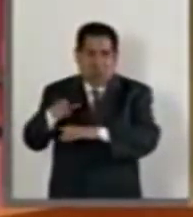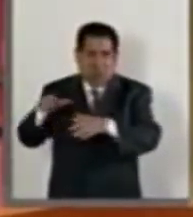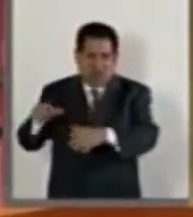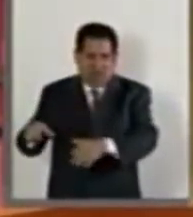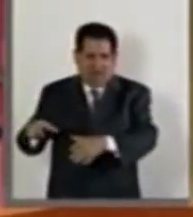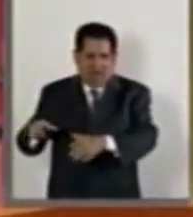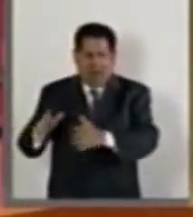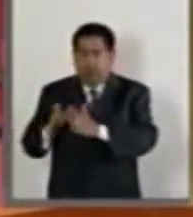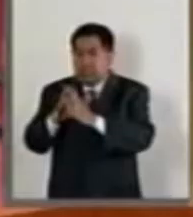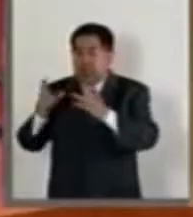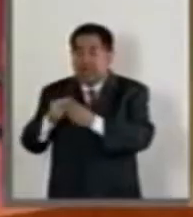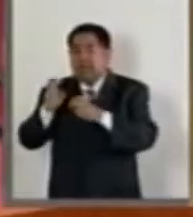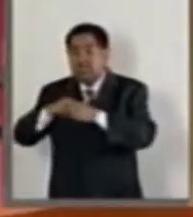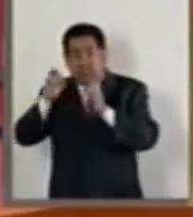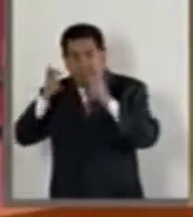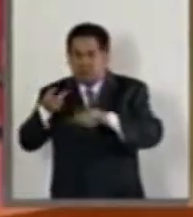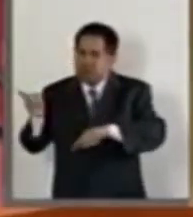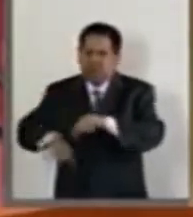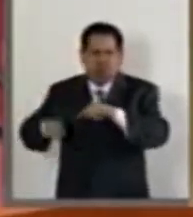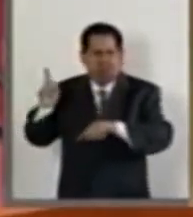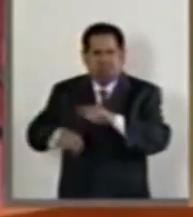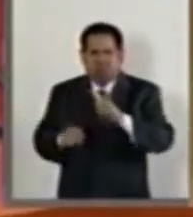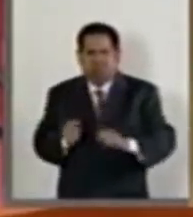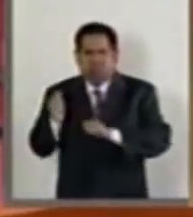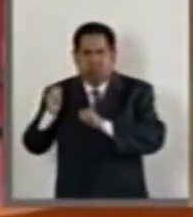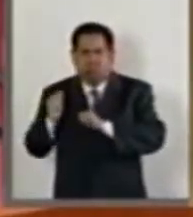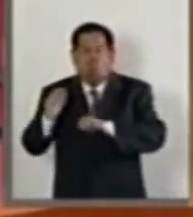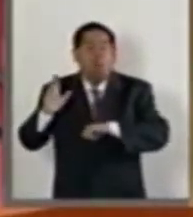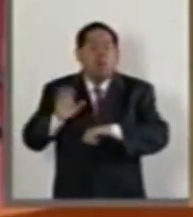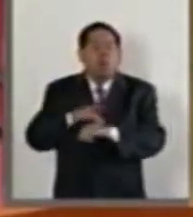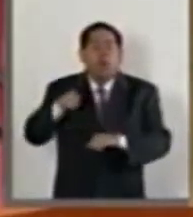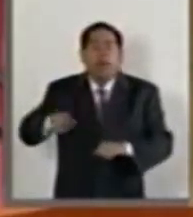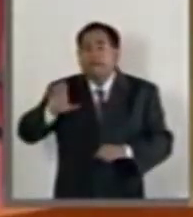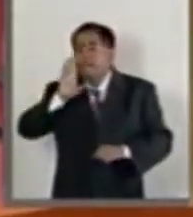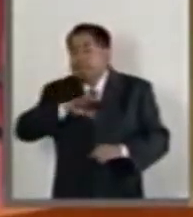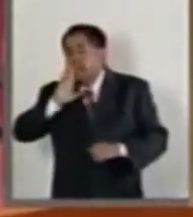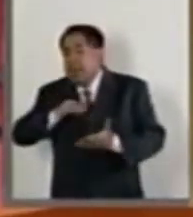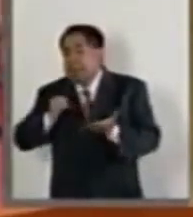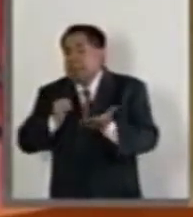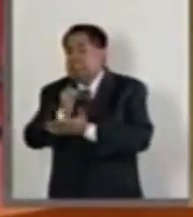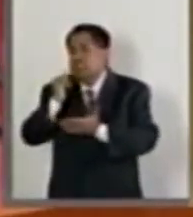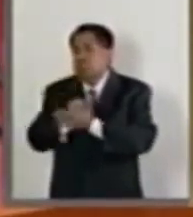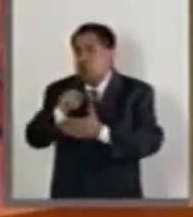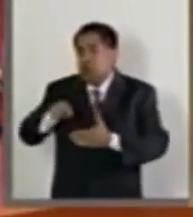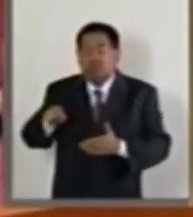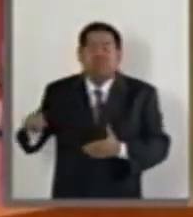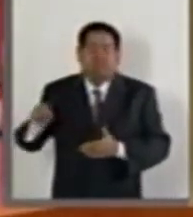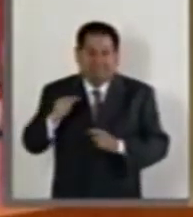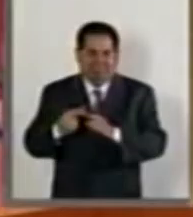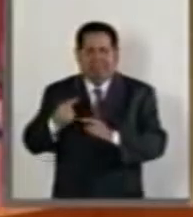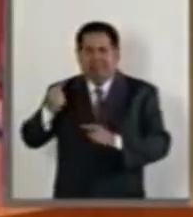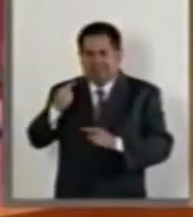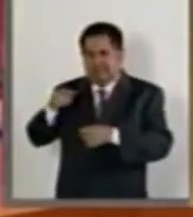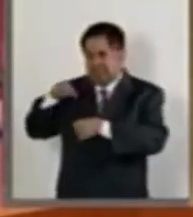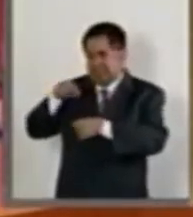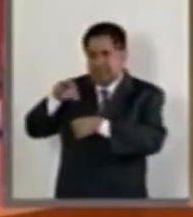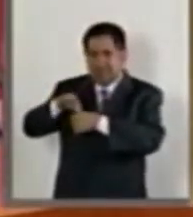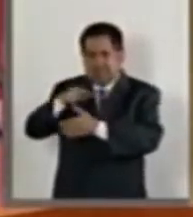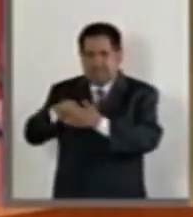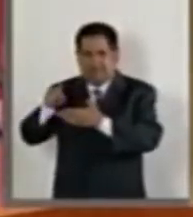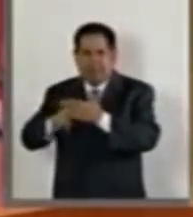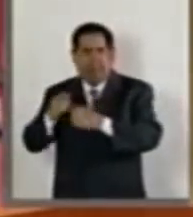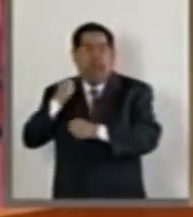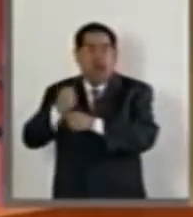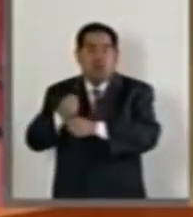Elecciones y Participación Ciudadana en Chiapas, producto de malas decisiones que tomaron en la elección local de mi estado del